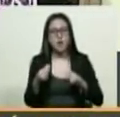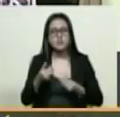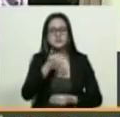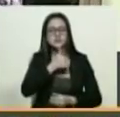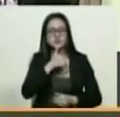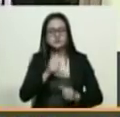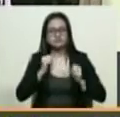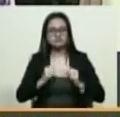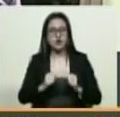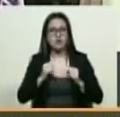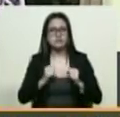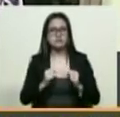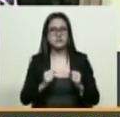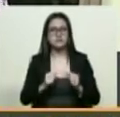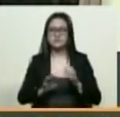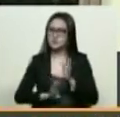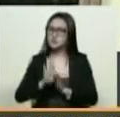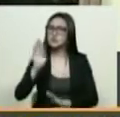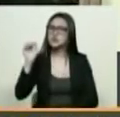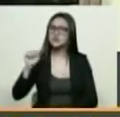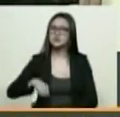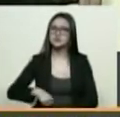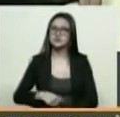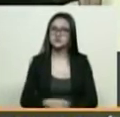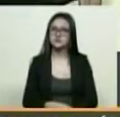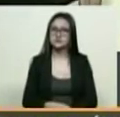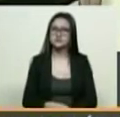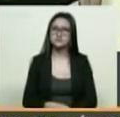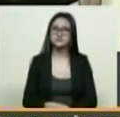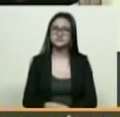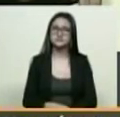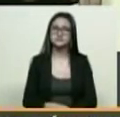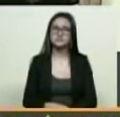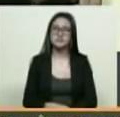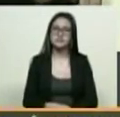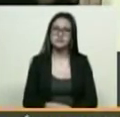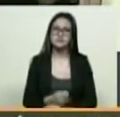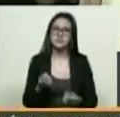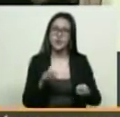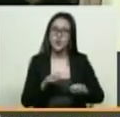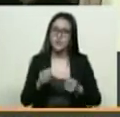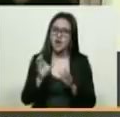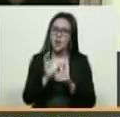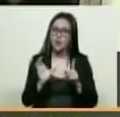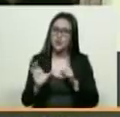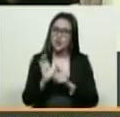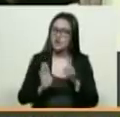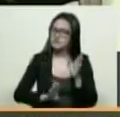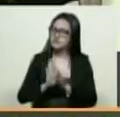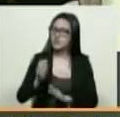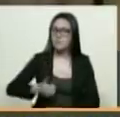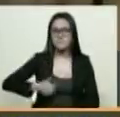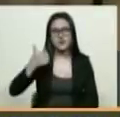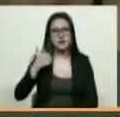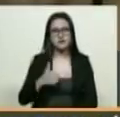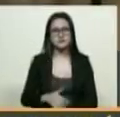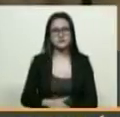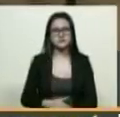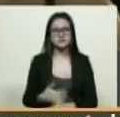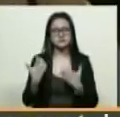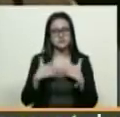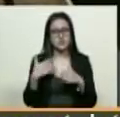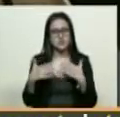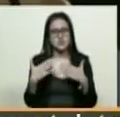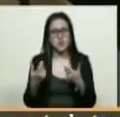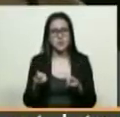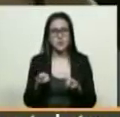que hacer lo que tengamos que hacer para que florezca una pujante economía cultural, los procesos productivos que se